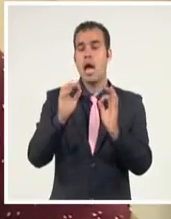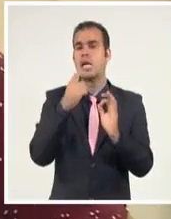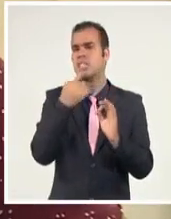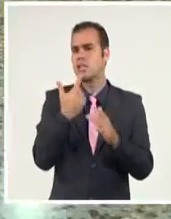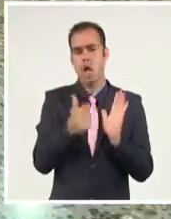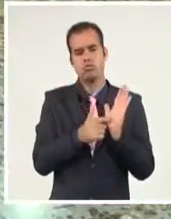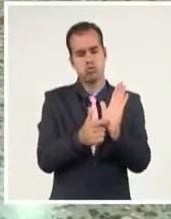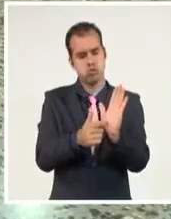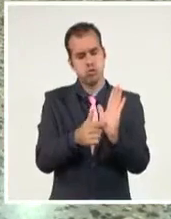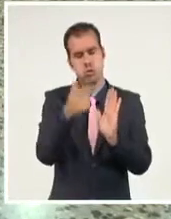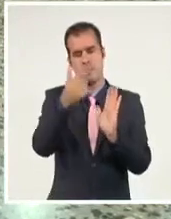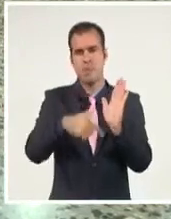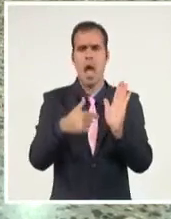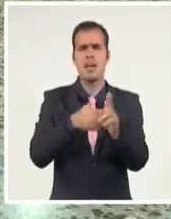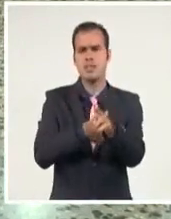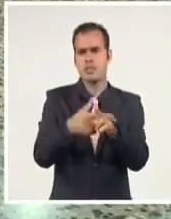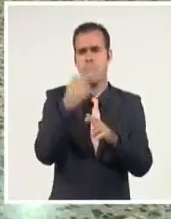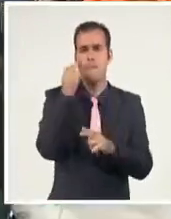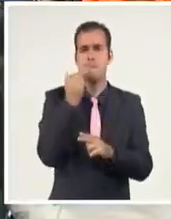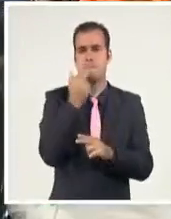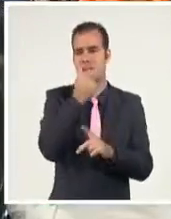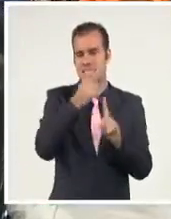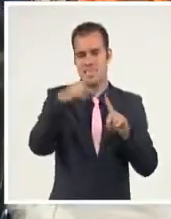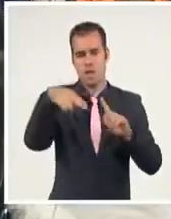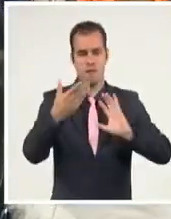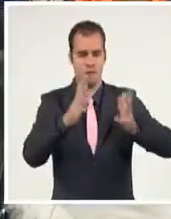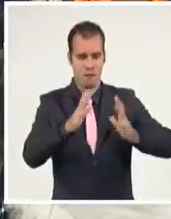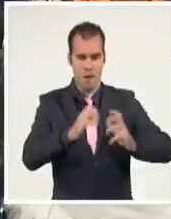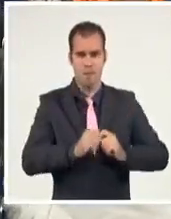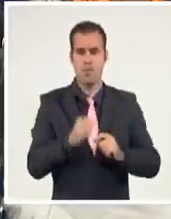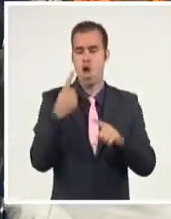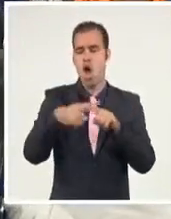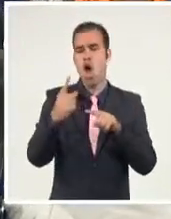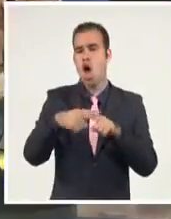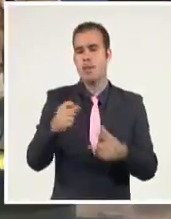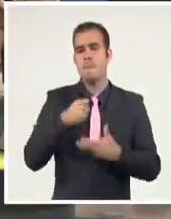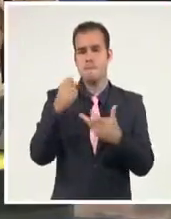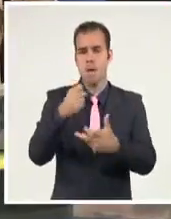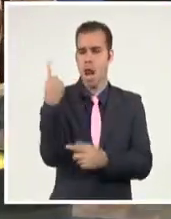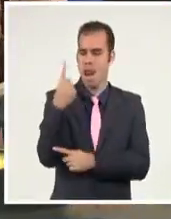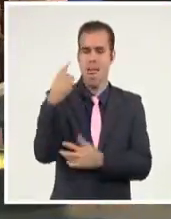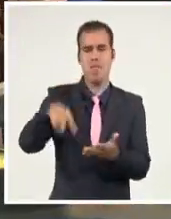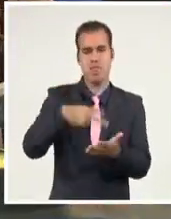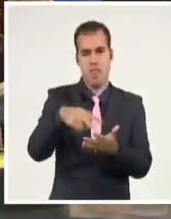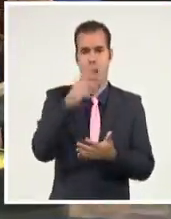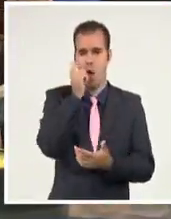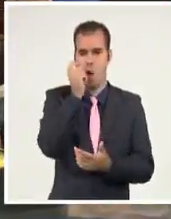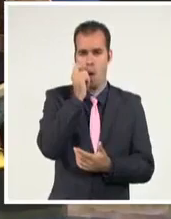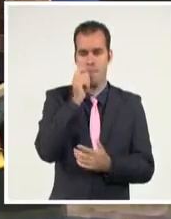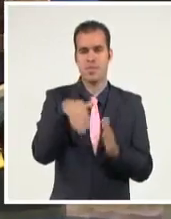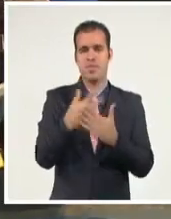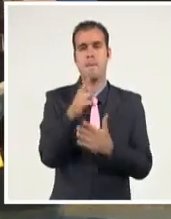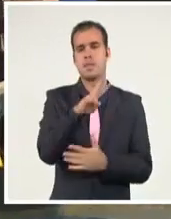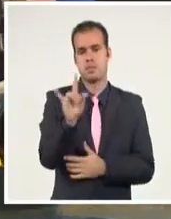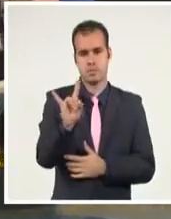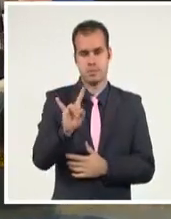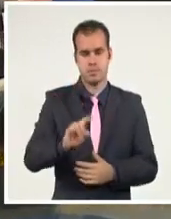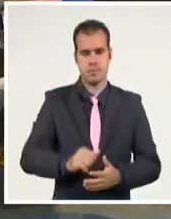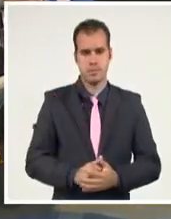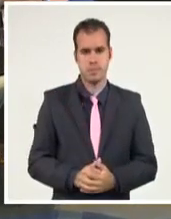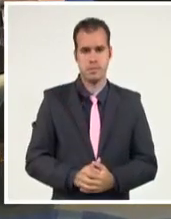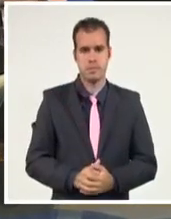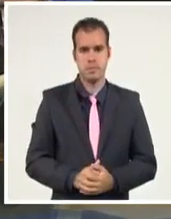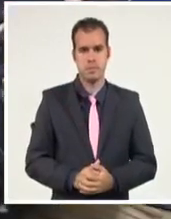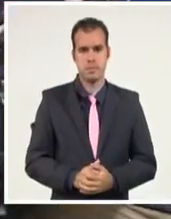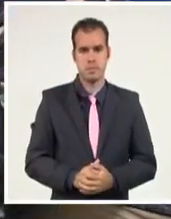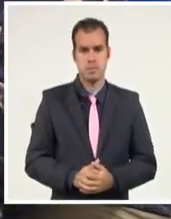archivo Martí Teatral y un programa por el centenario del Premio Nacional de Danza Ramiro Guerra el día 29. La Jornada